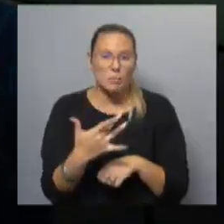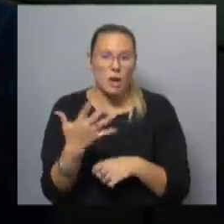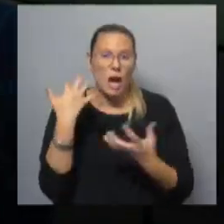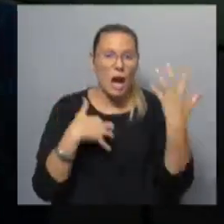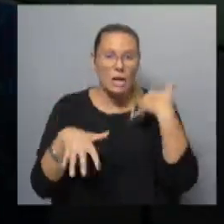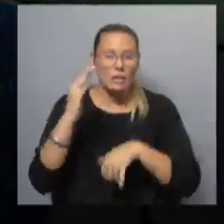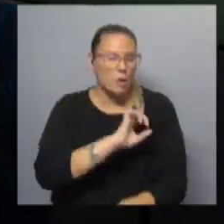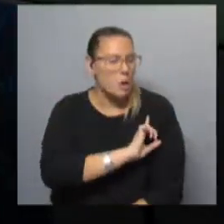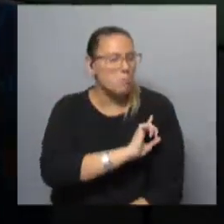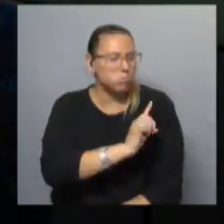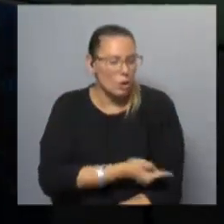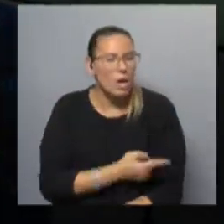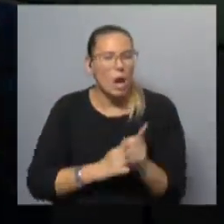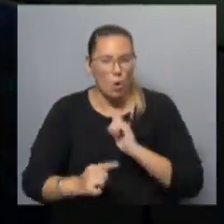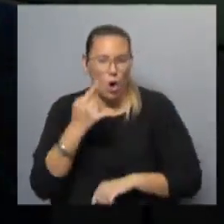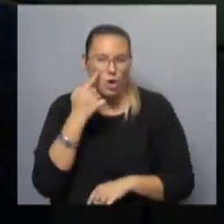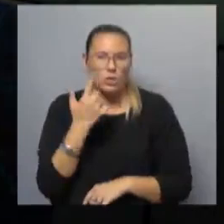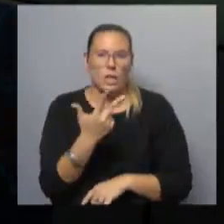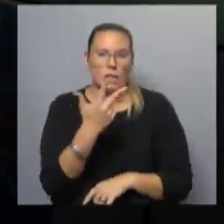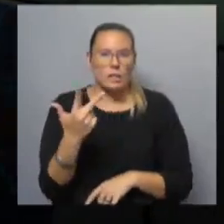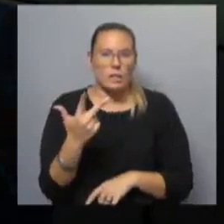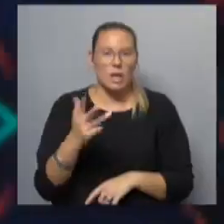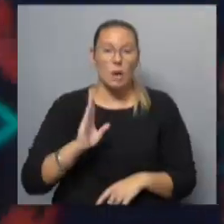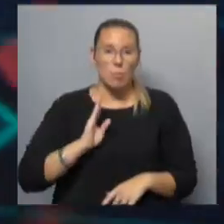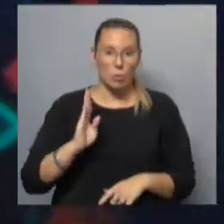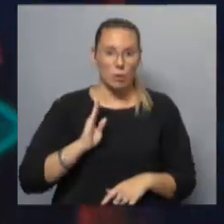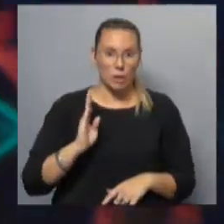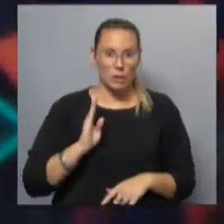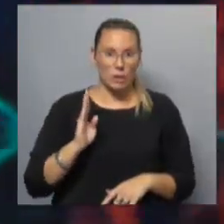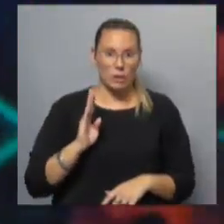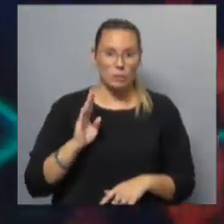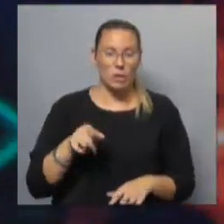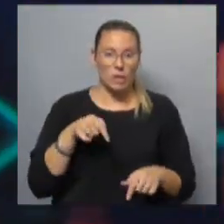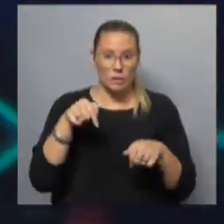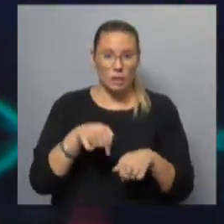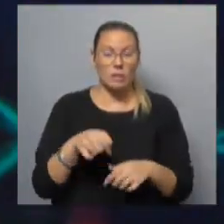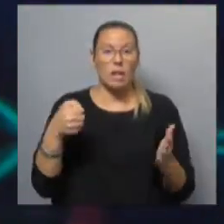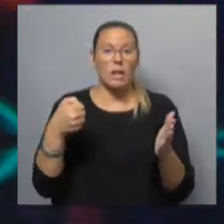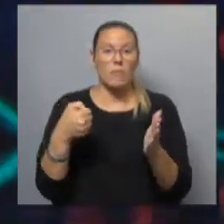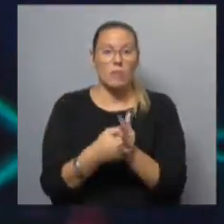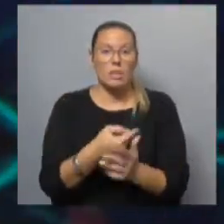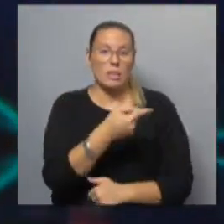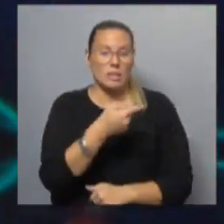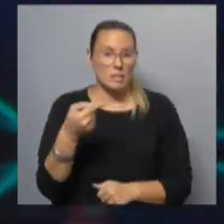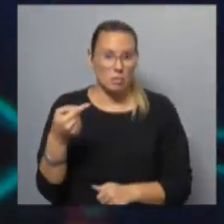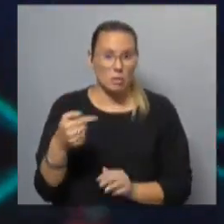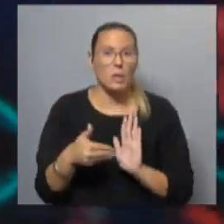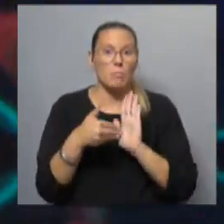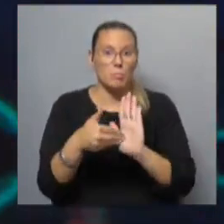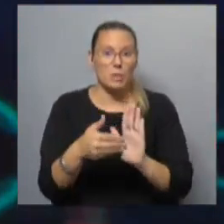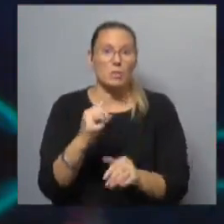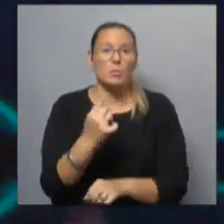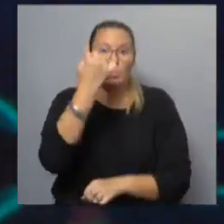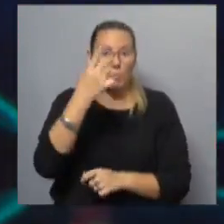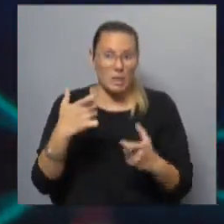de Poder, seguramente muchos lo conozcan, son tres mujeres que aparte van a estar tocando este fin de semana, presentando su